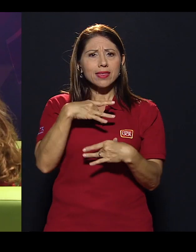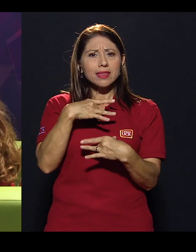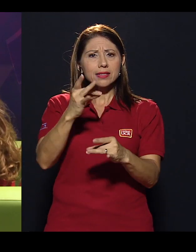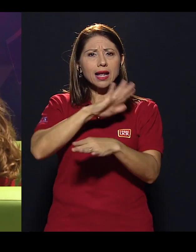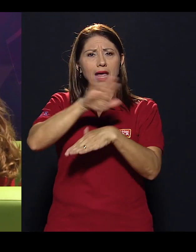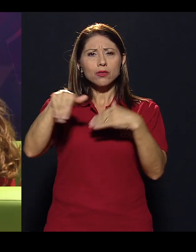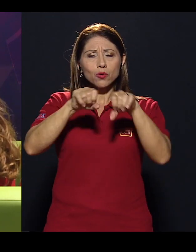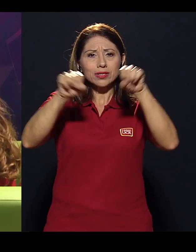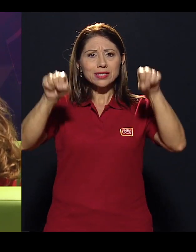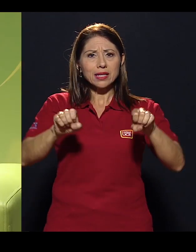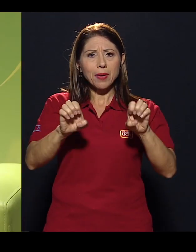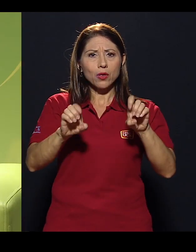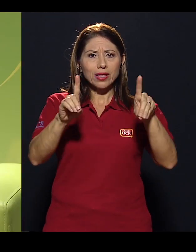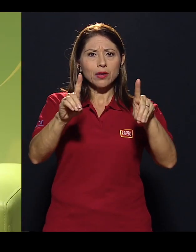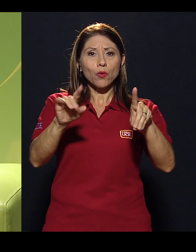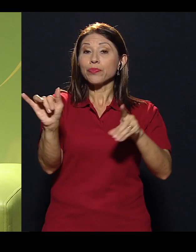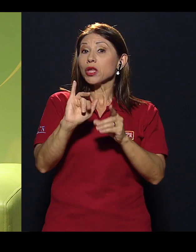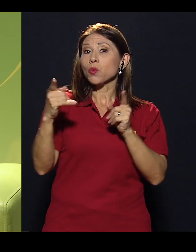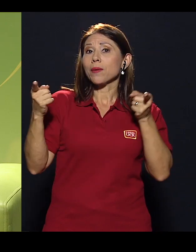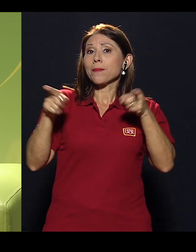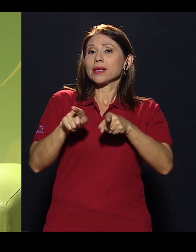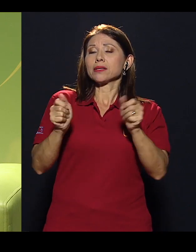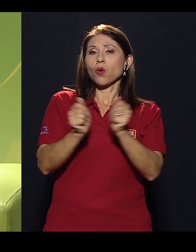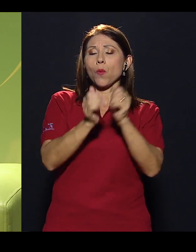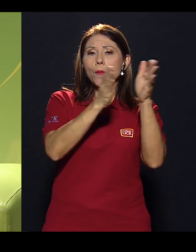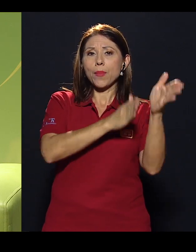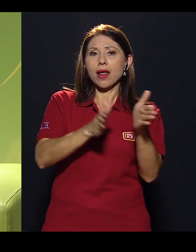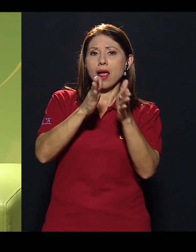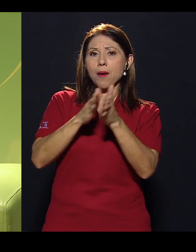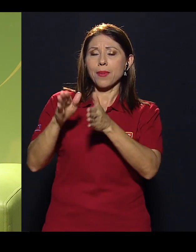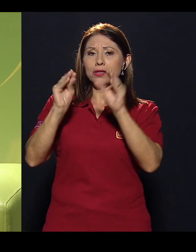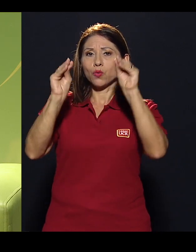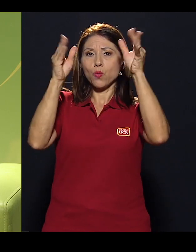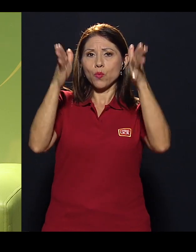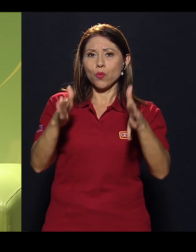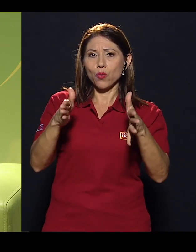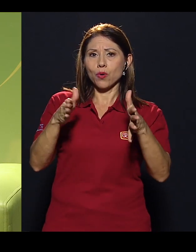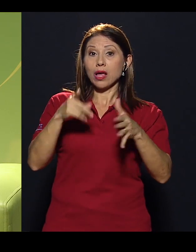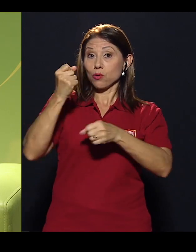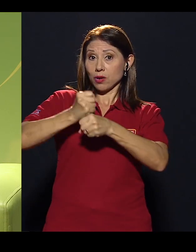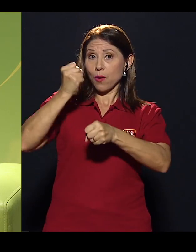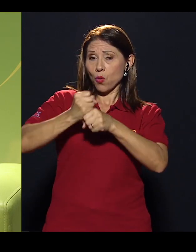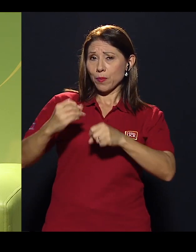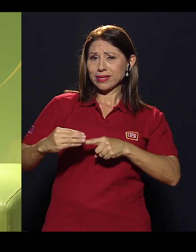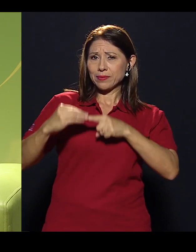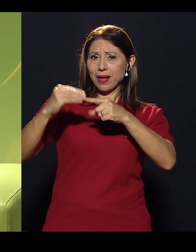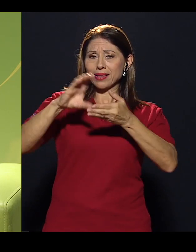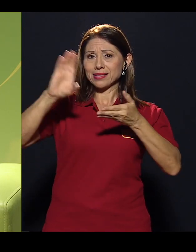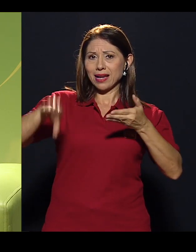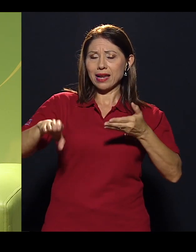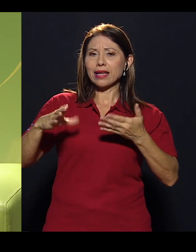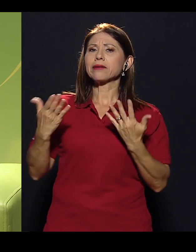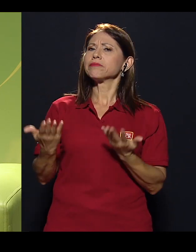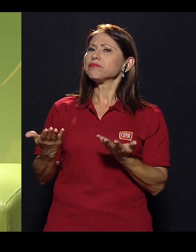todo el sistema educativo. Pasa lo mismo con la formación docente, que es una de las labores principales del CENAREC.